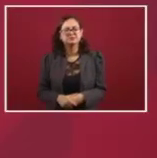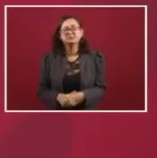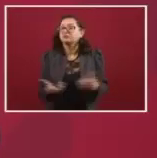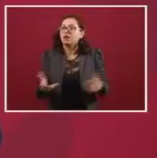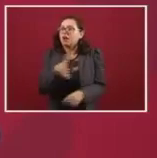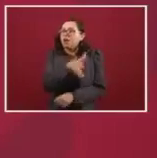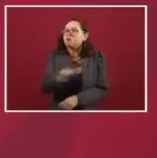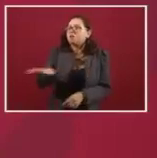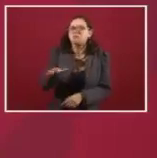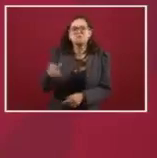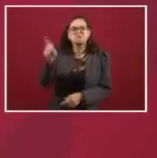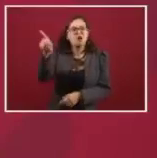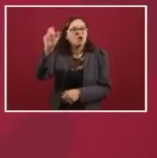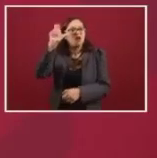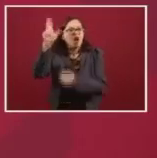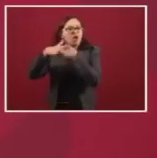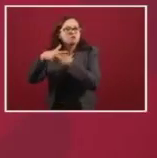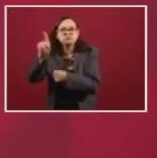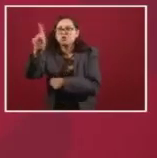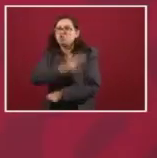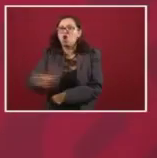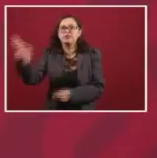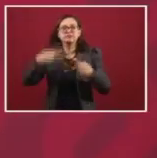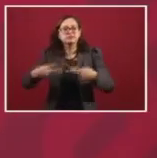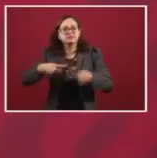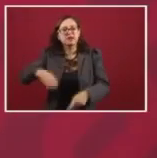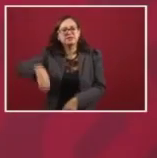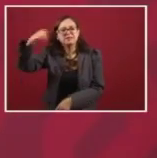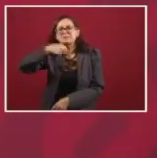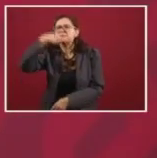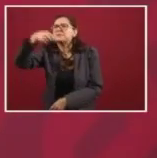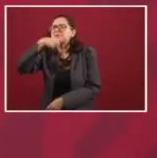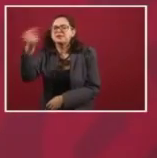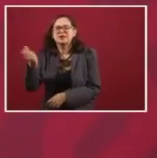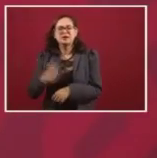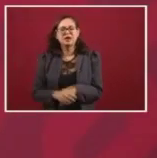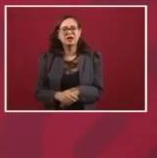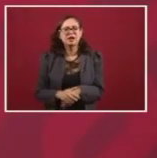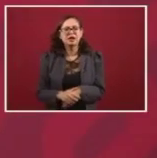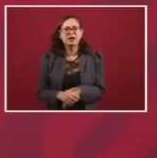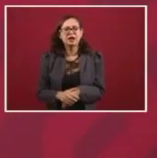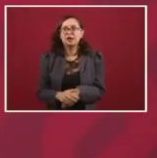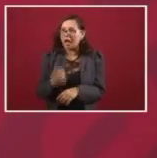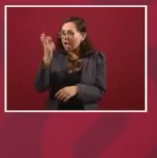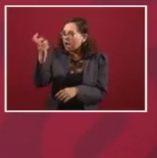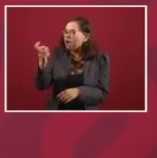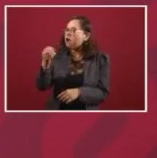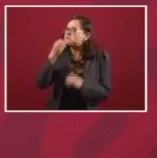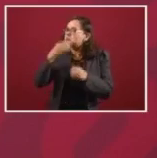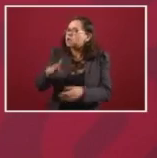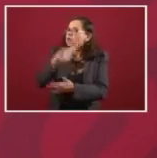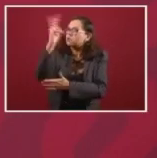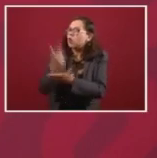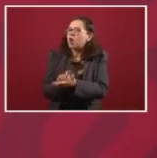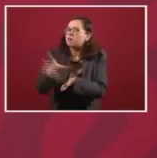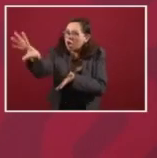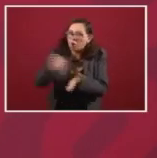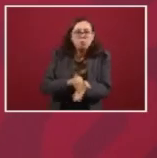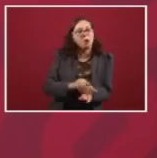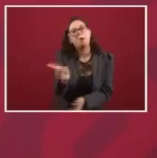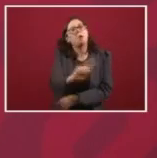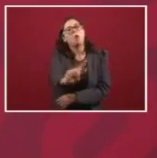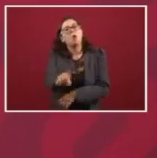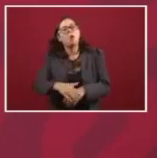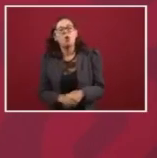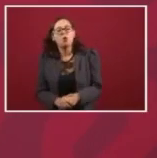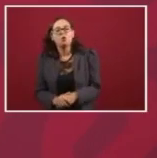En general, universal. Entonces, ¿por qué no copiaron eso? ¿Por qué? Lo que copiaron fue lo que